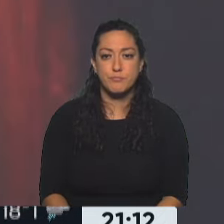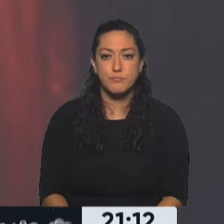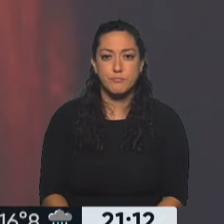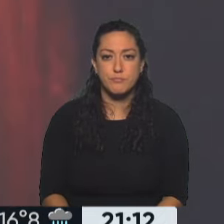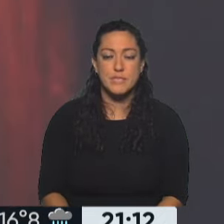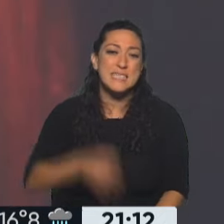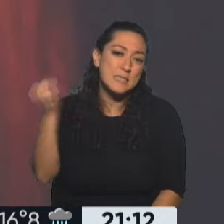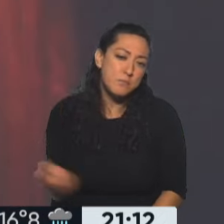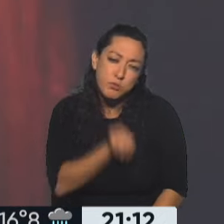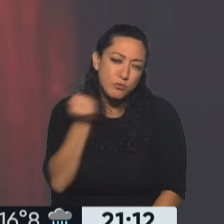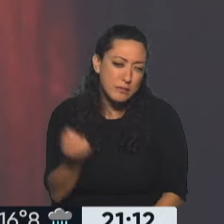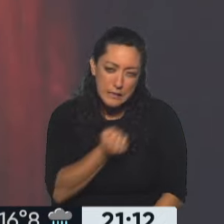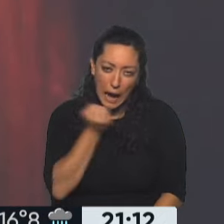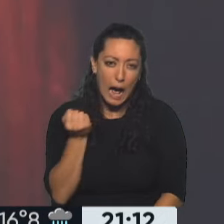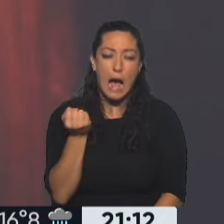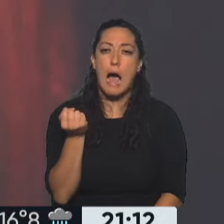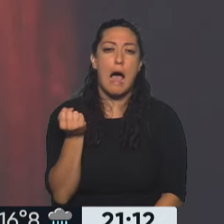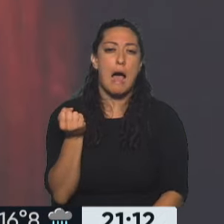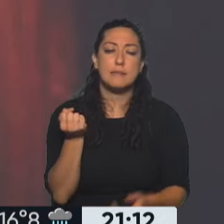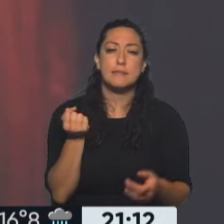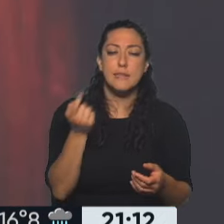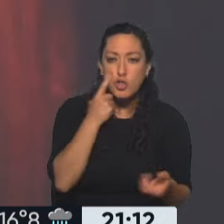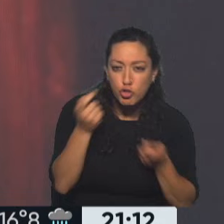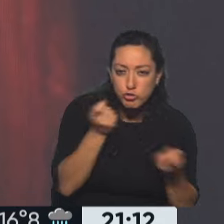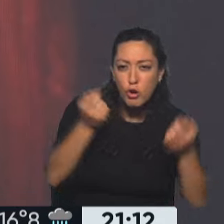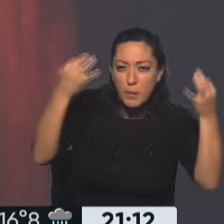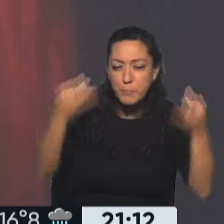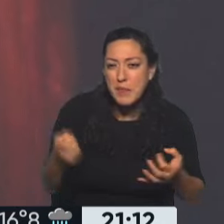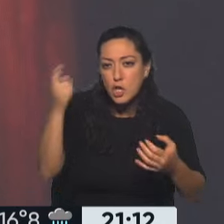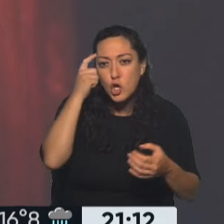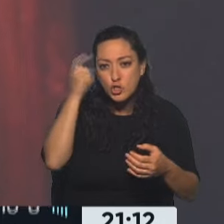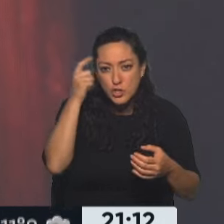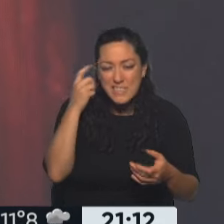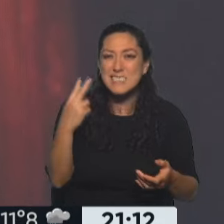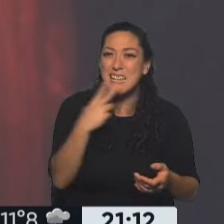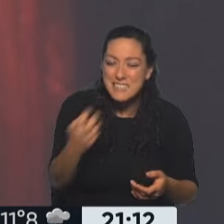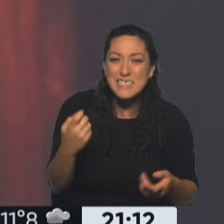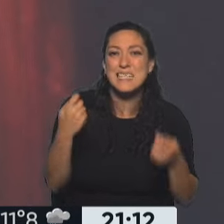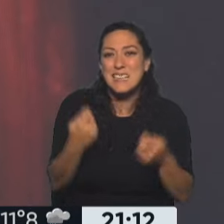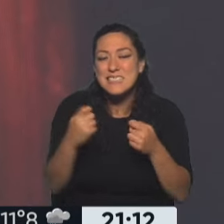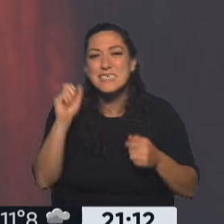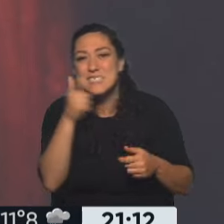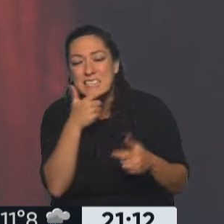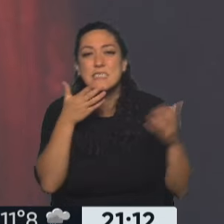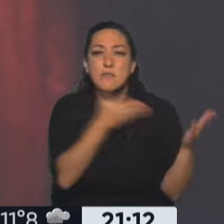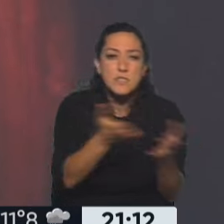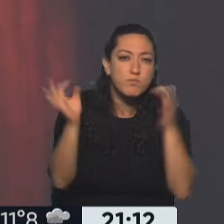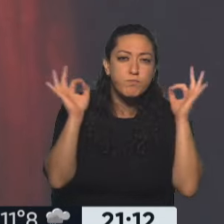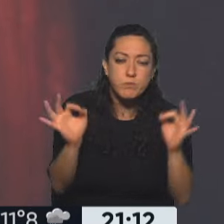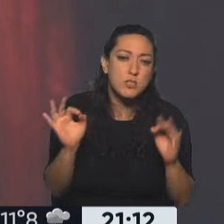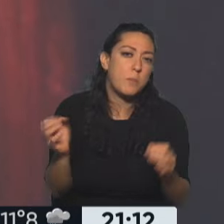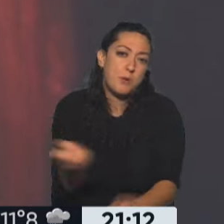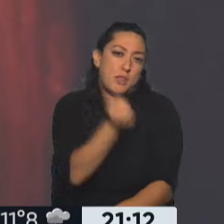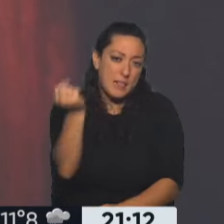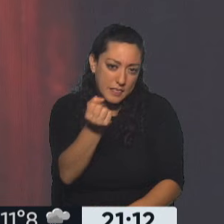Siempre fue importante tener un uso racional y consciente de la energía eléctrica, del gas y de todos los servicios, del agua también,